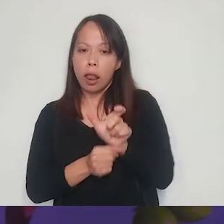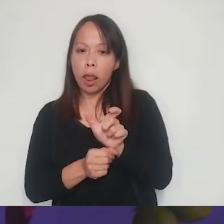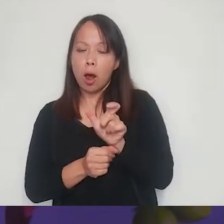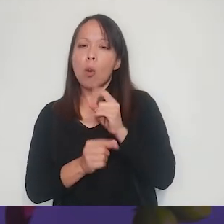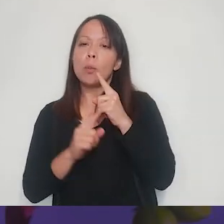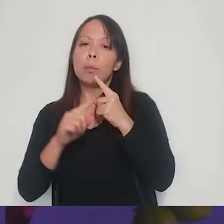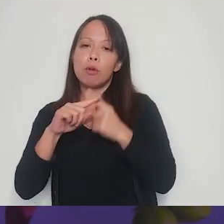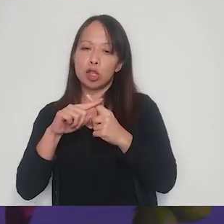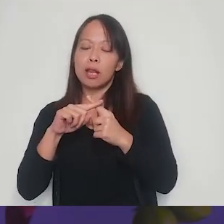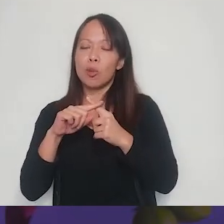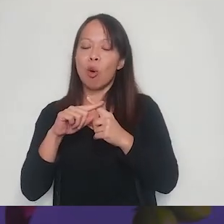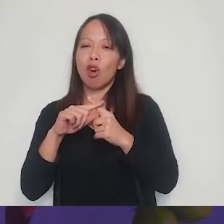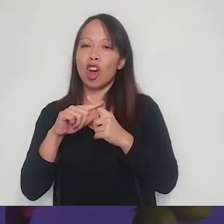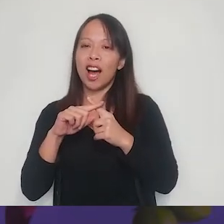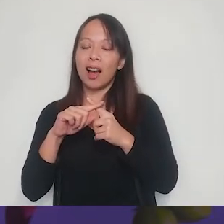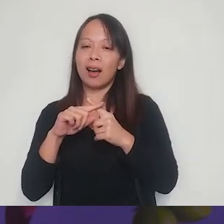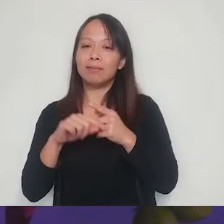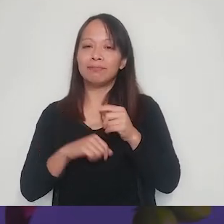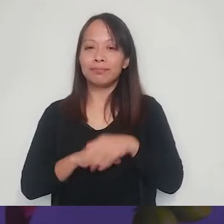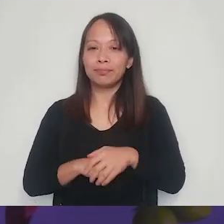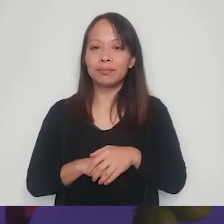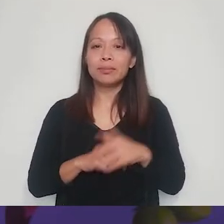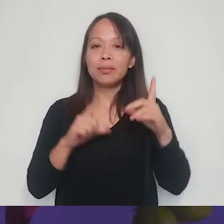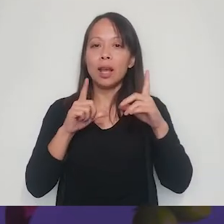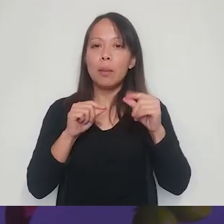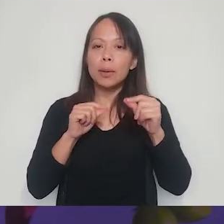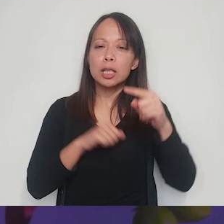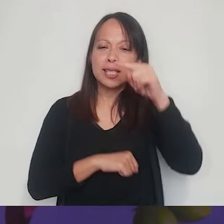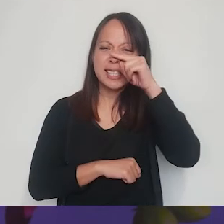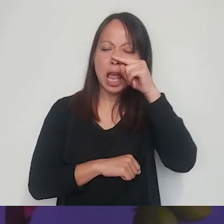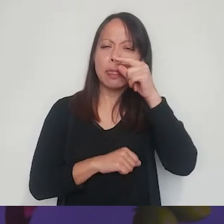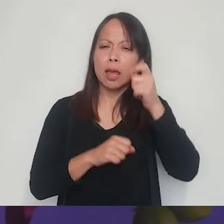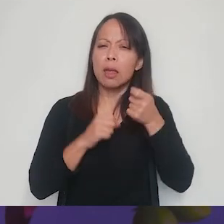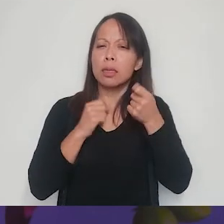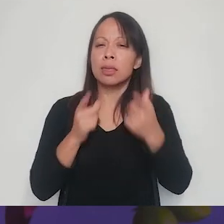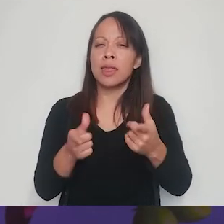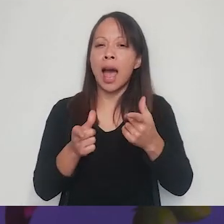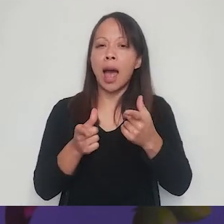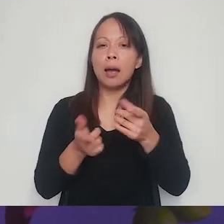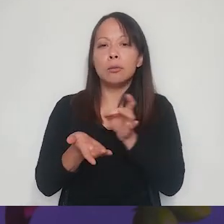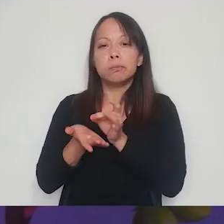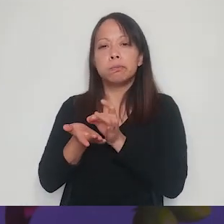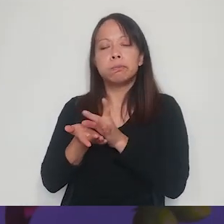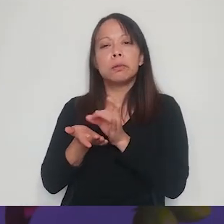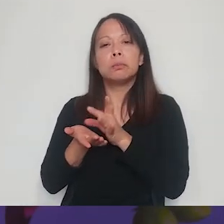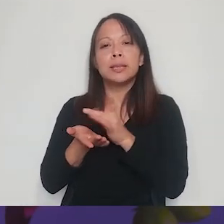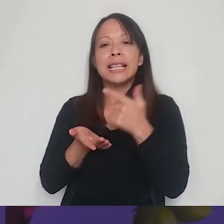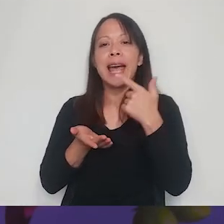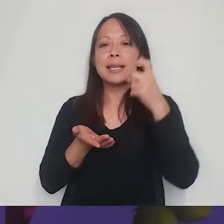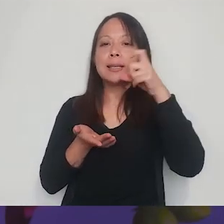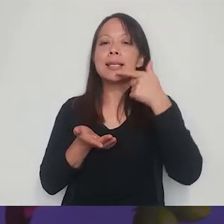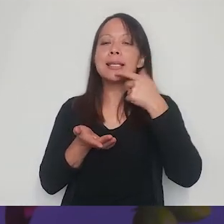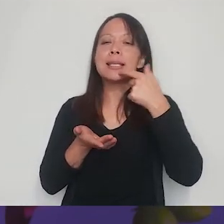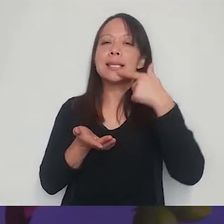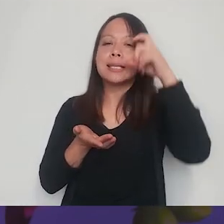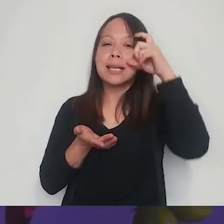razones, aumenta la inclusión del exón 7. Y esto es el mecanismo por el cual actúa sinérgicamente los inhibidores